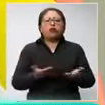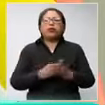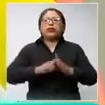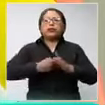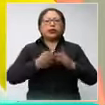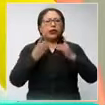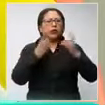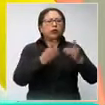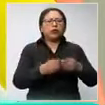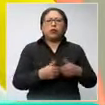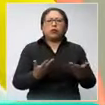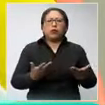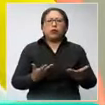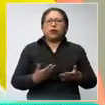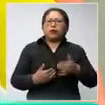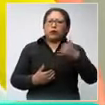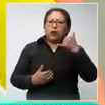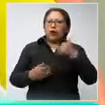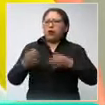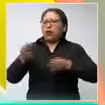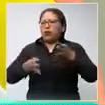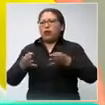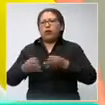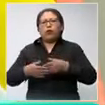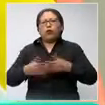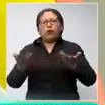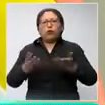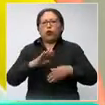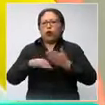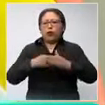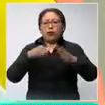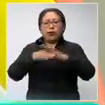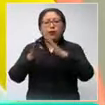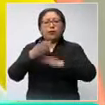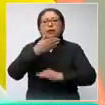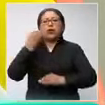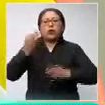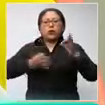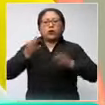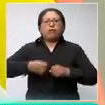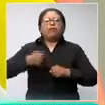sistema informático, el celular, la justicia, sea accesible para todos. Esa es la